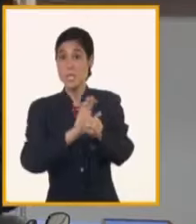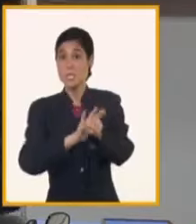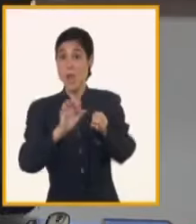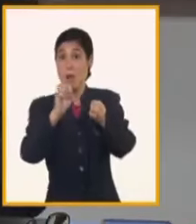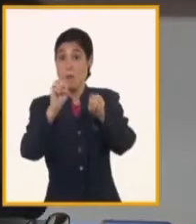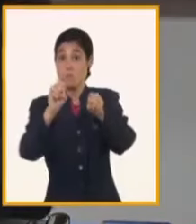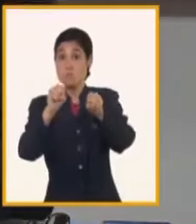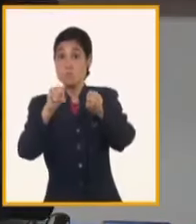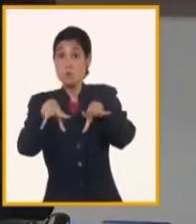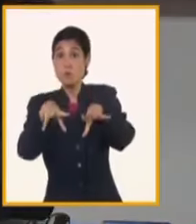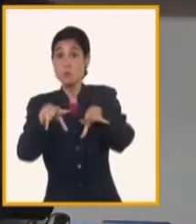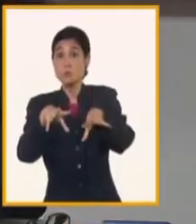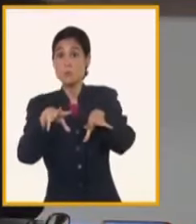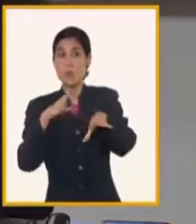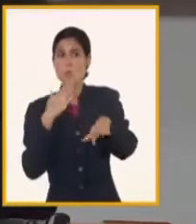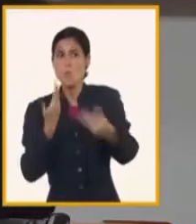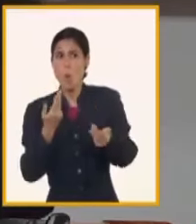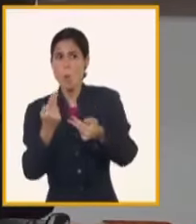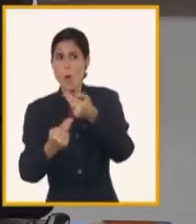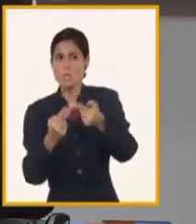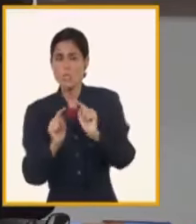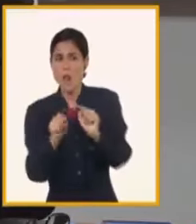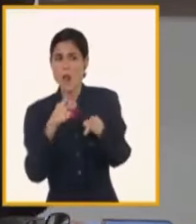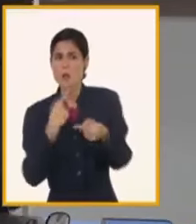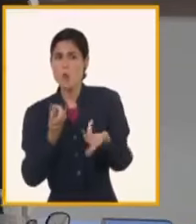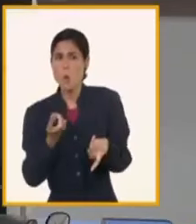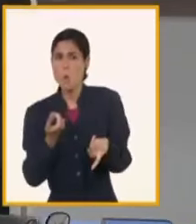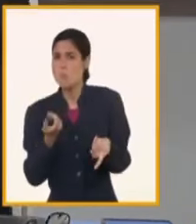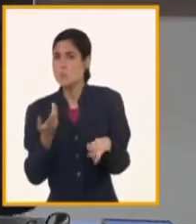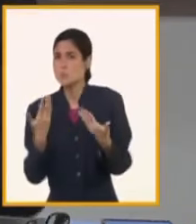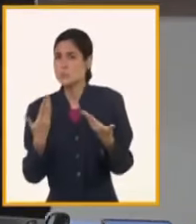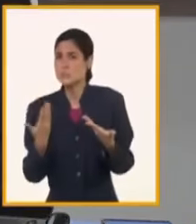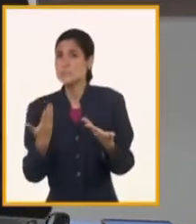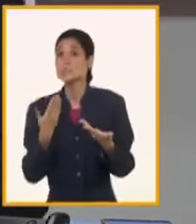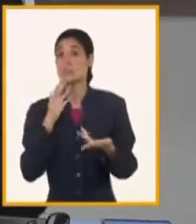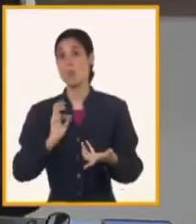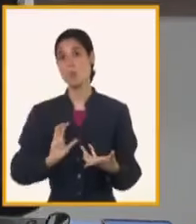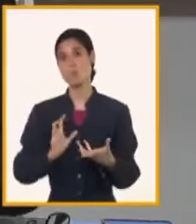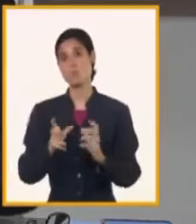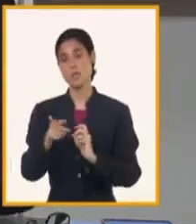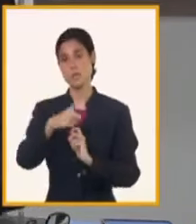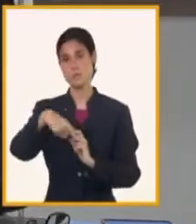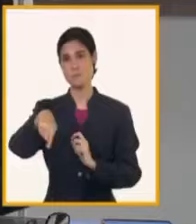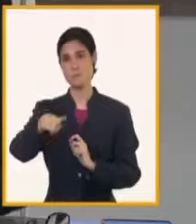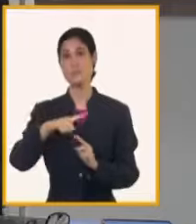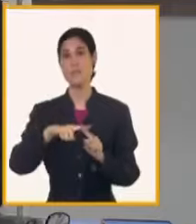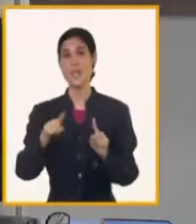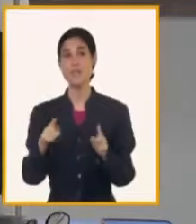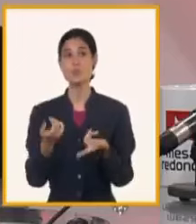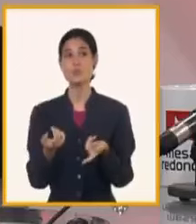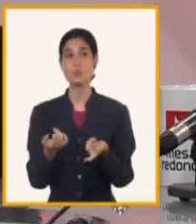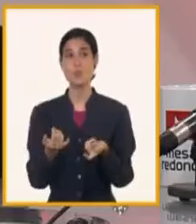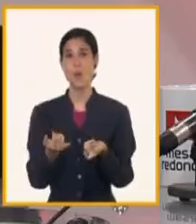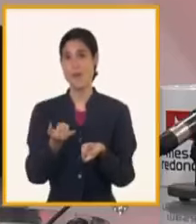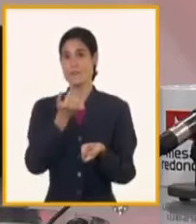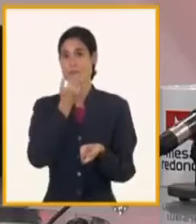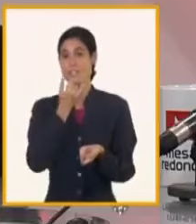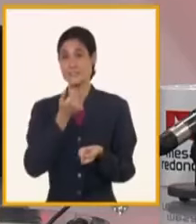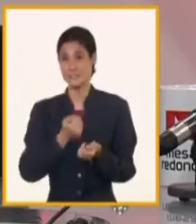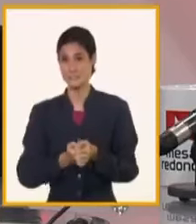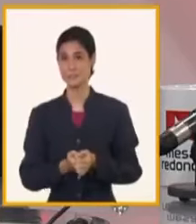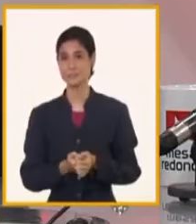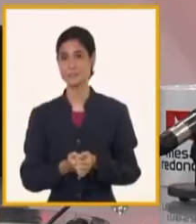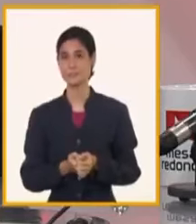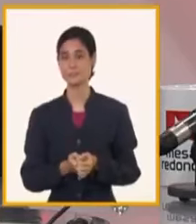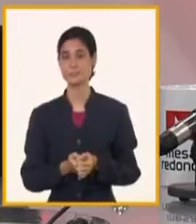mayor esos son números astronómicos esos son números no normales porque todo hay lo tenemos que hacer en ese en ese importante esa aclaración porque